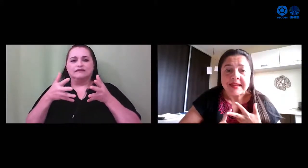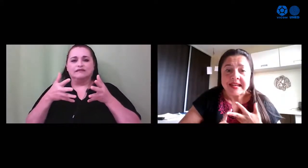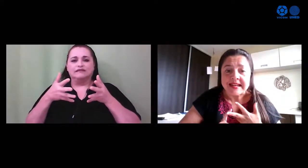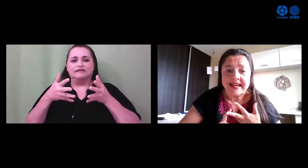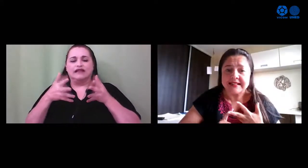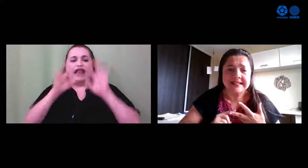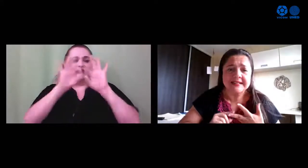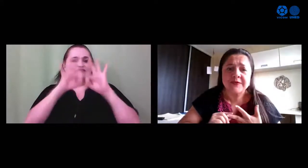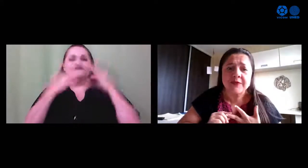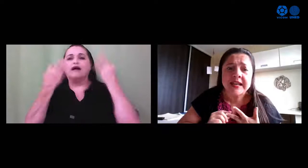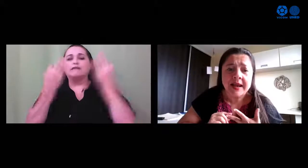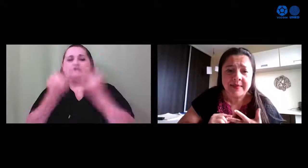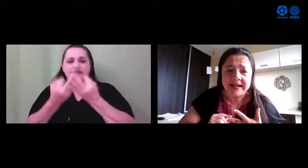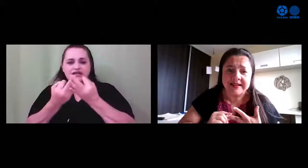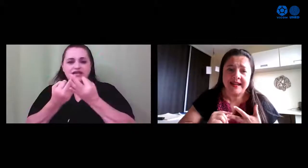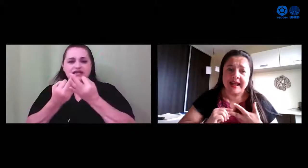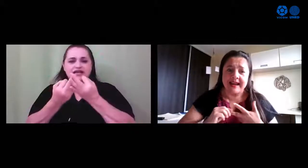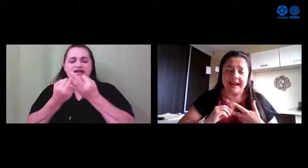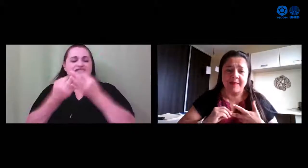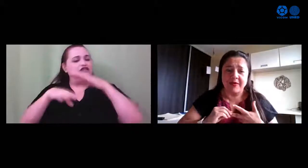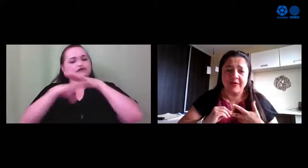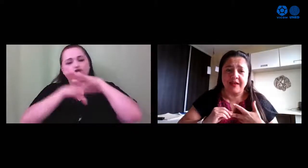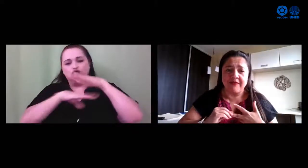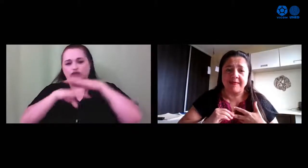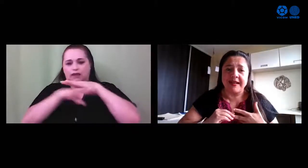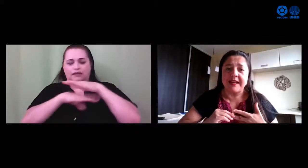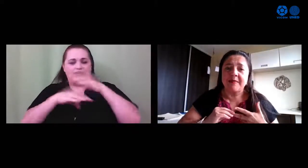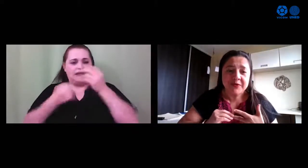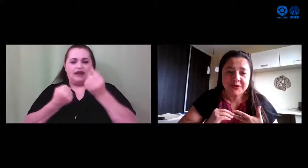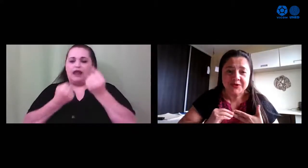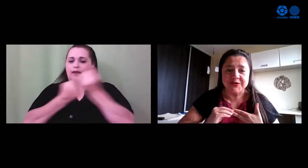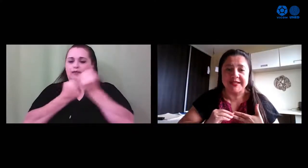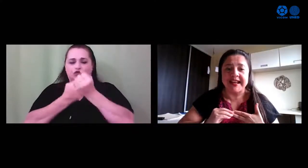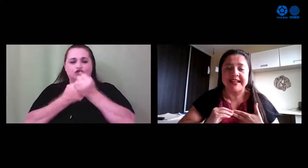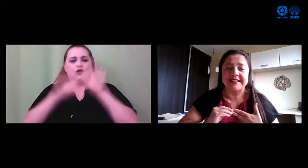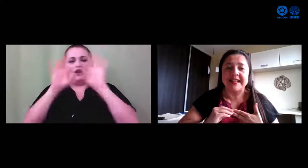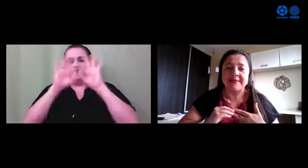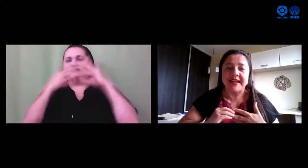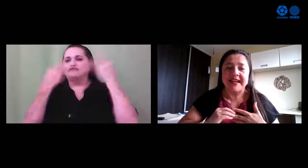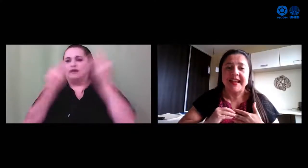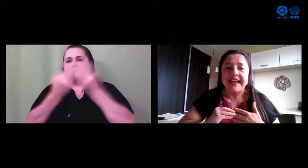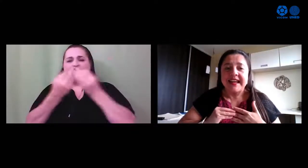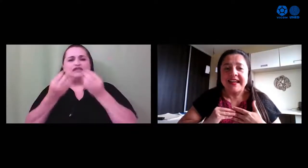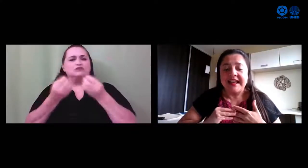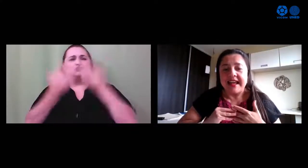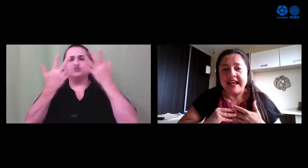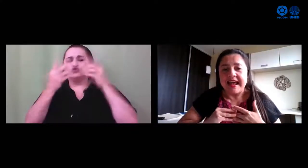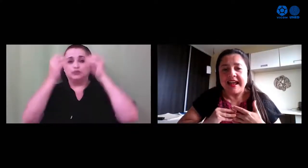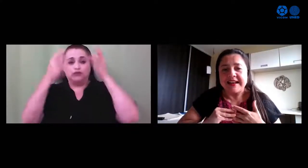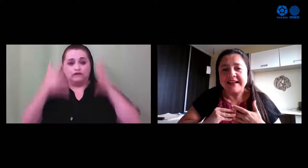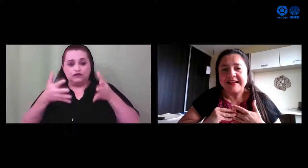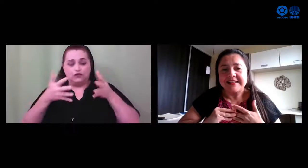de las familias. Es fundamental el apoyo a las familias. Muchos docentes también